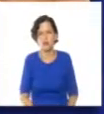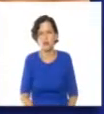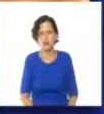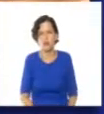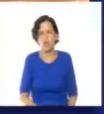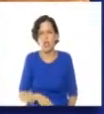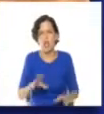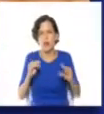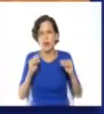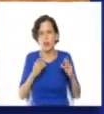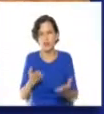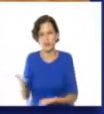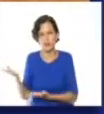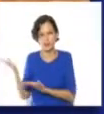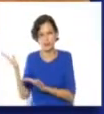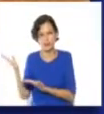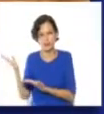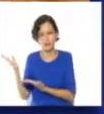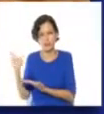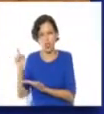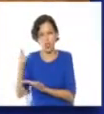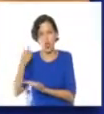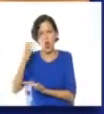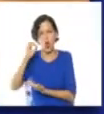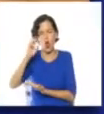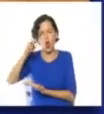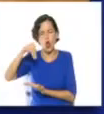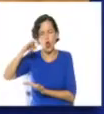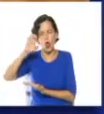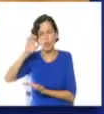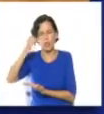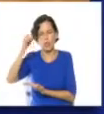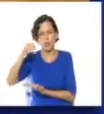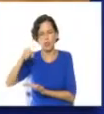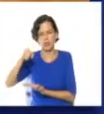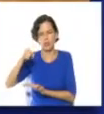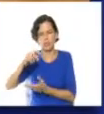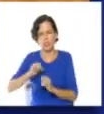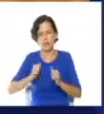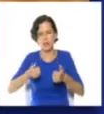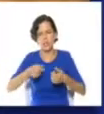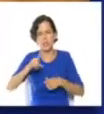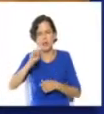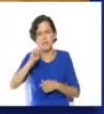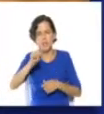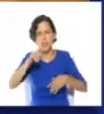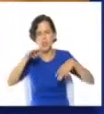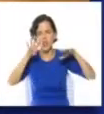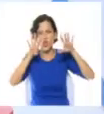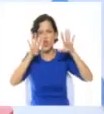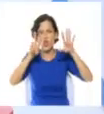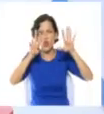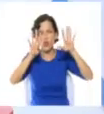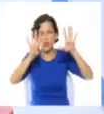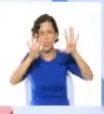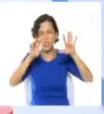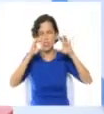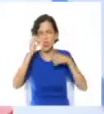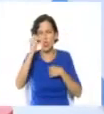Juan Vicente Gómez, que gobierna Venezuela durante 1908 y